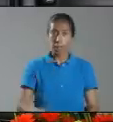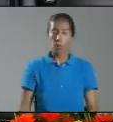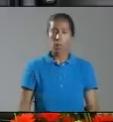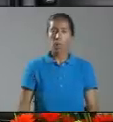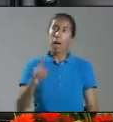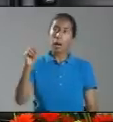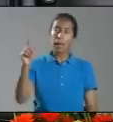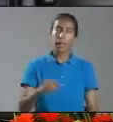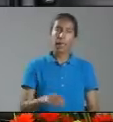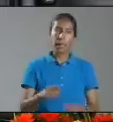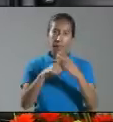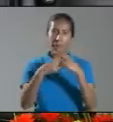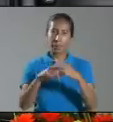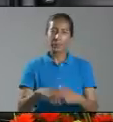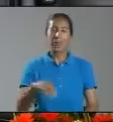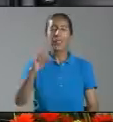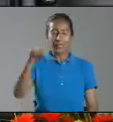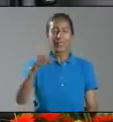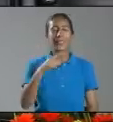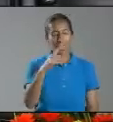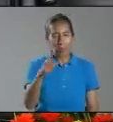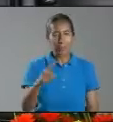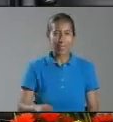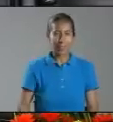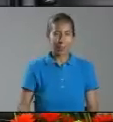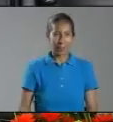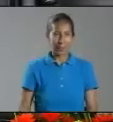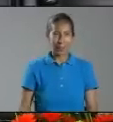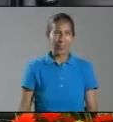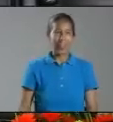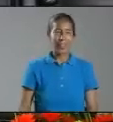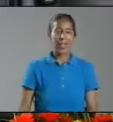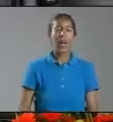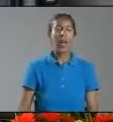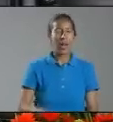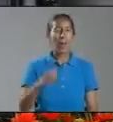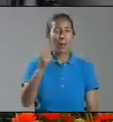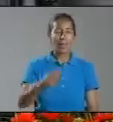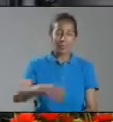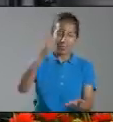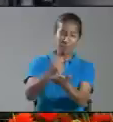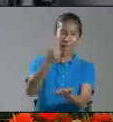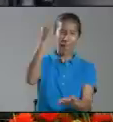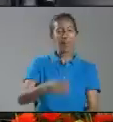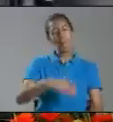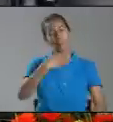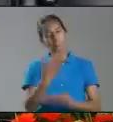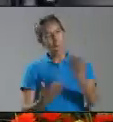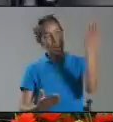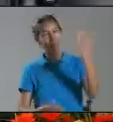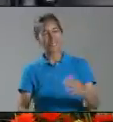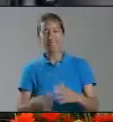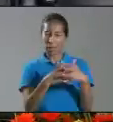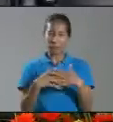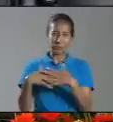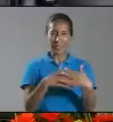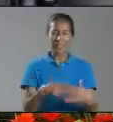empezó. No, sí se los dijo. ¿Eh? Ah, váyale. Pa, y lo dejo. A